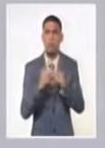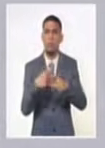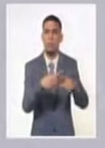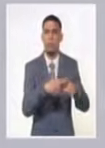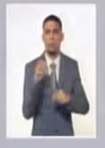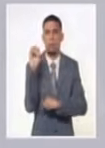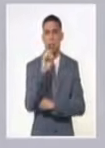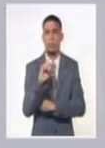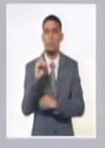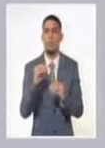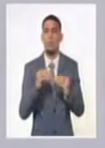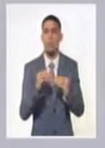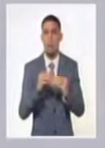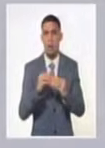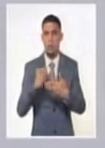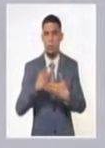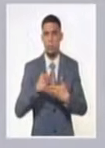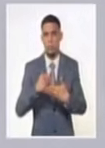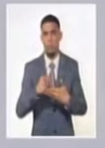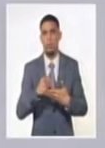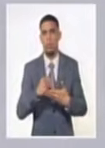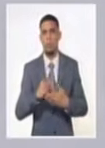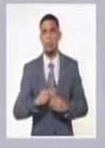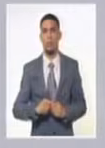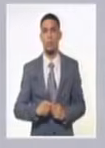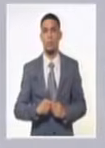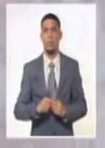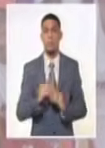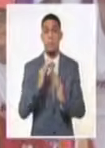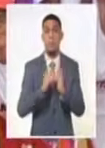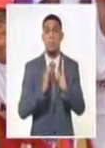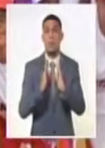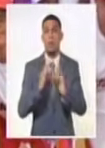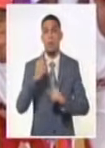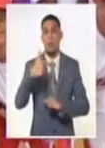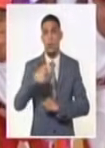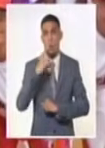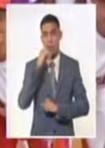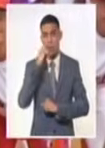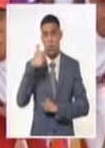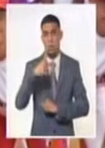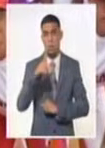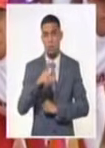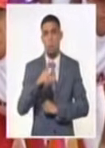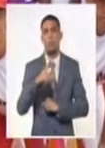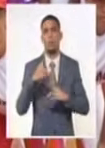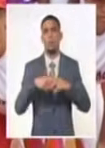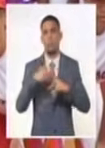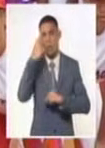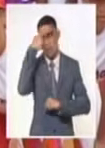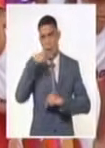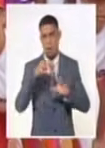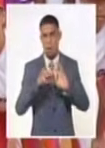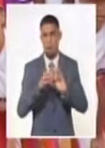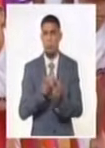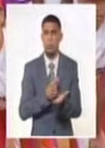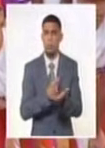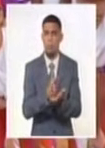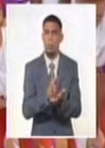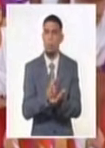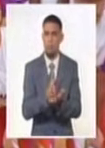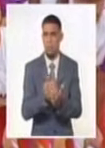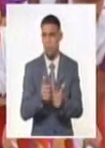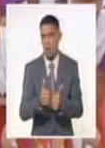también forman parte de esa comisión los meses de junio, julio y agosto. La continuidad de estudio está garantizada. Nosotros